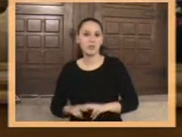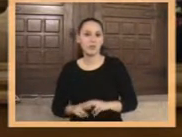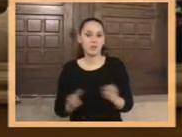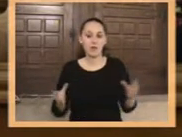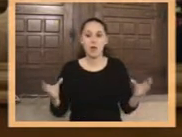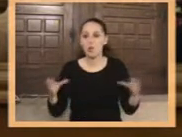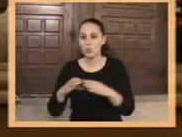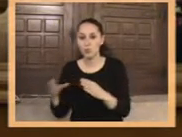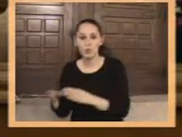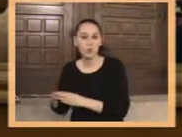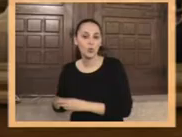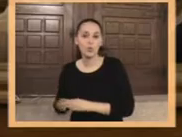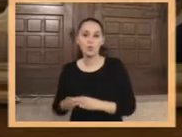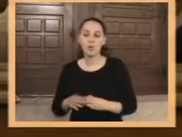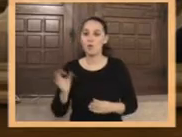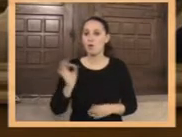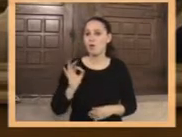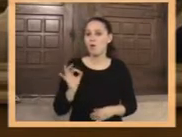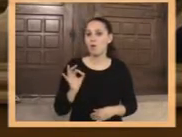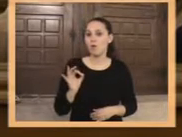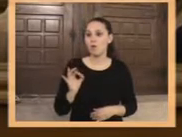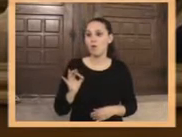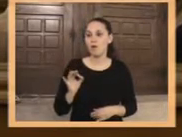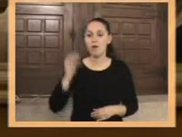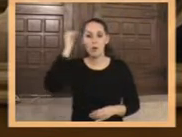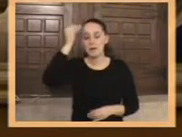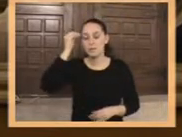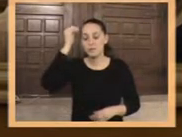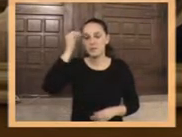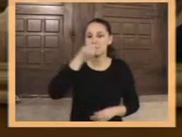muy difícil precisamente llegar a una síntesis, ¿no?